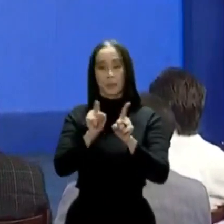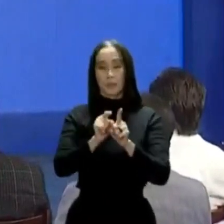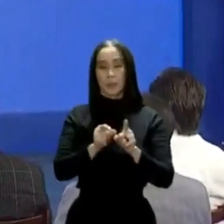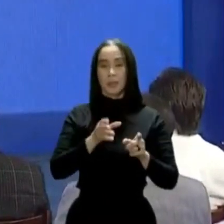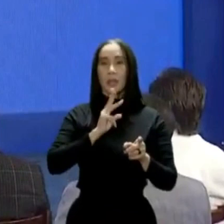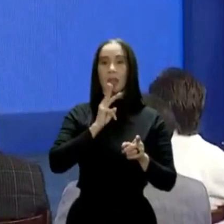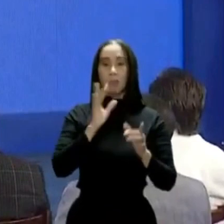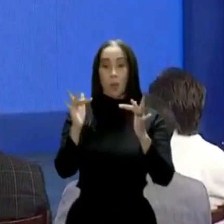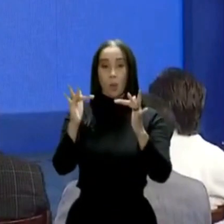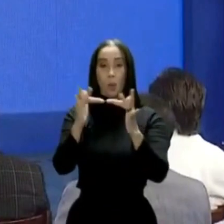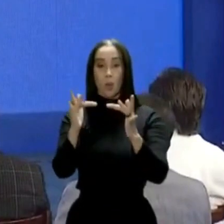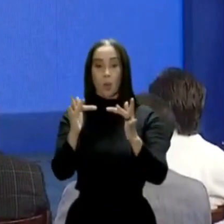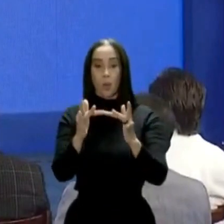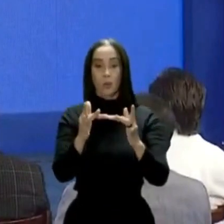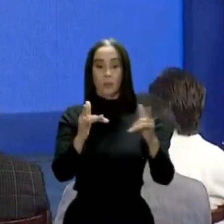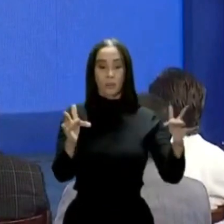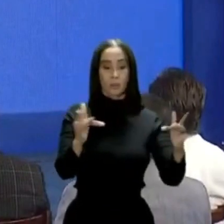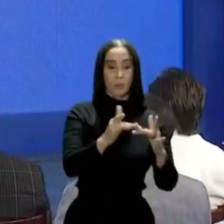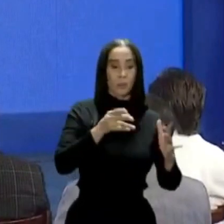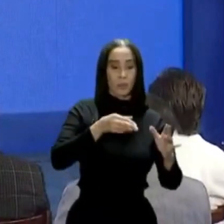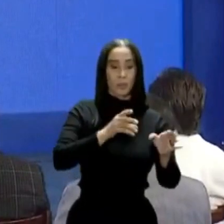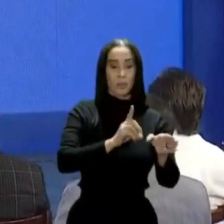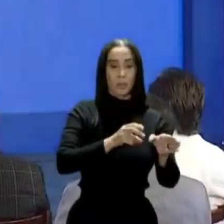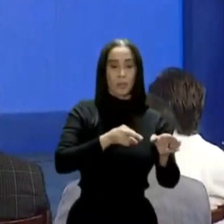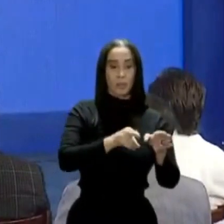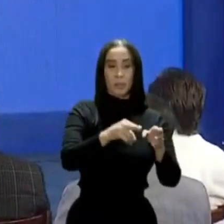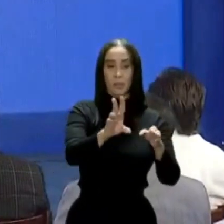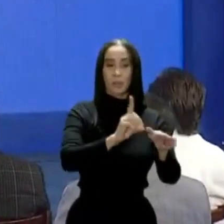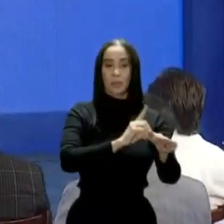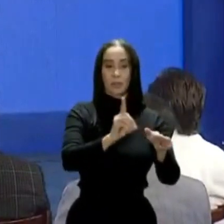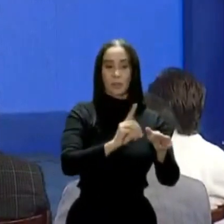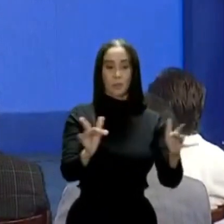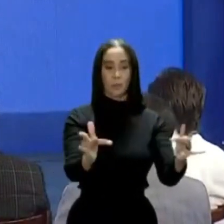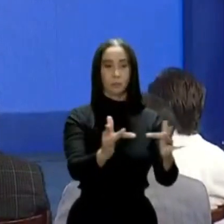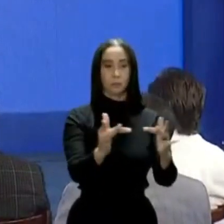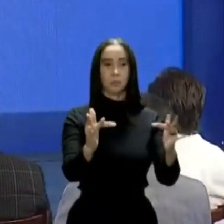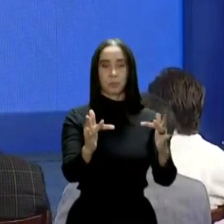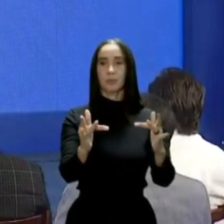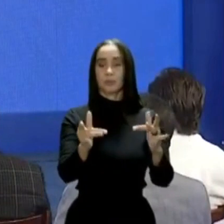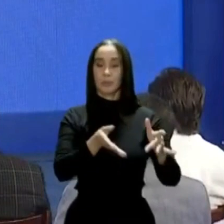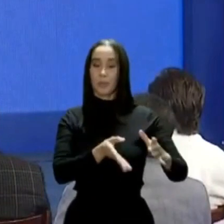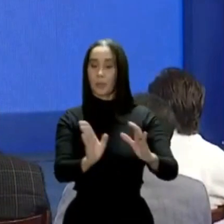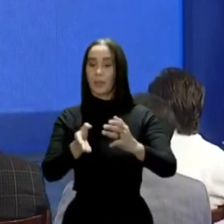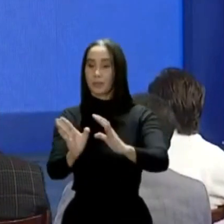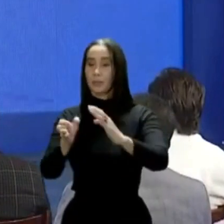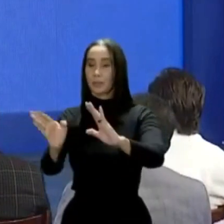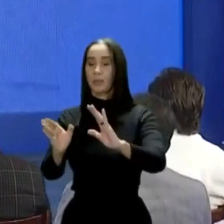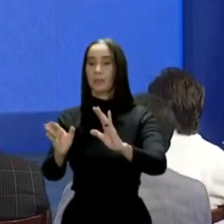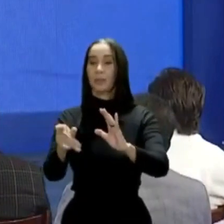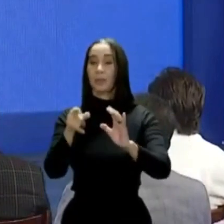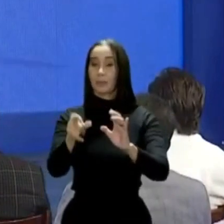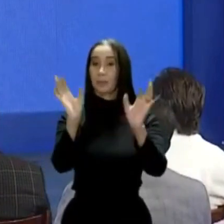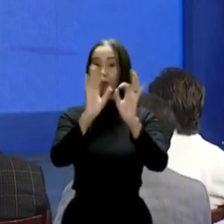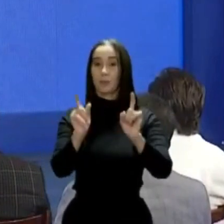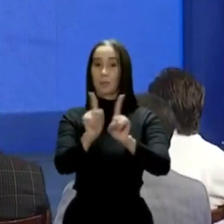aquí conectar La Vigía con lo que es el río Dajabón o Masacre, para de